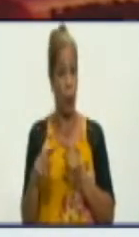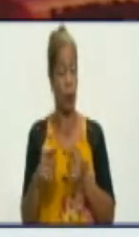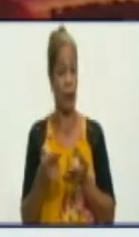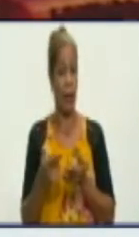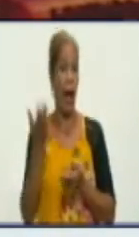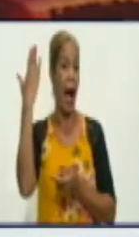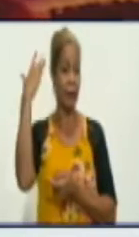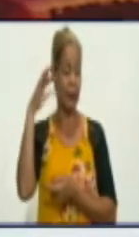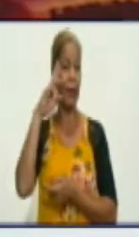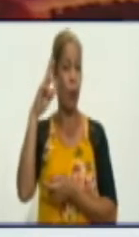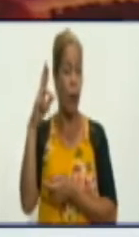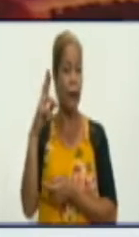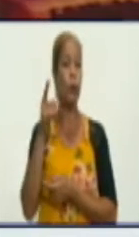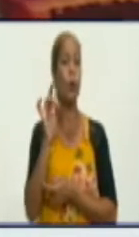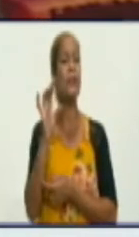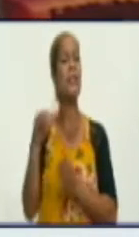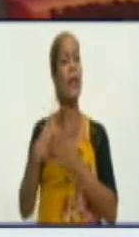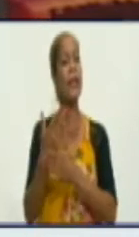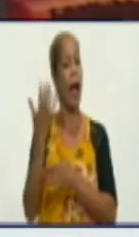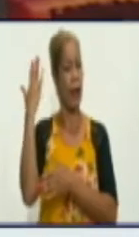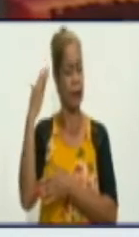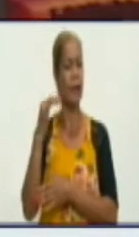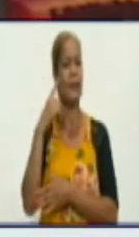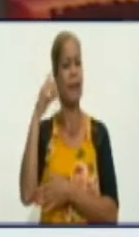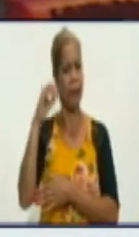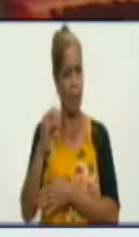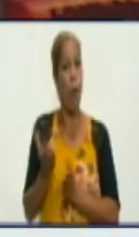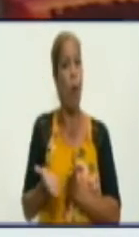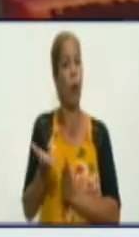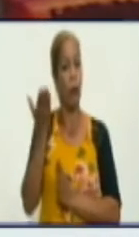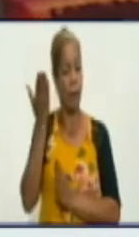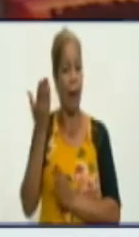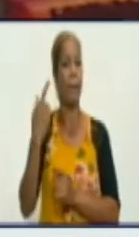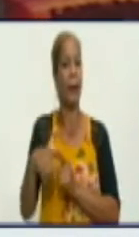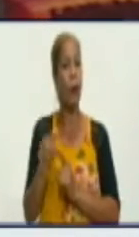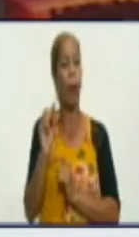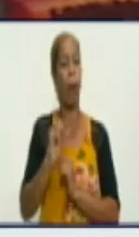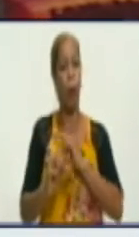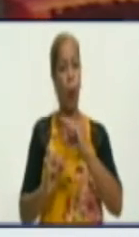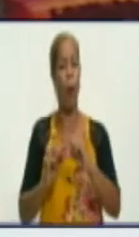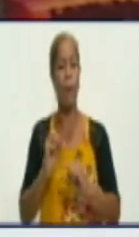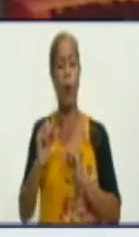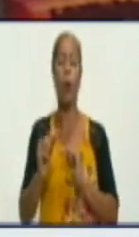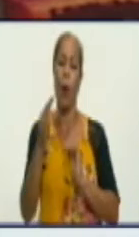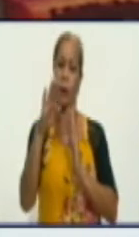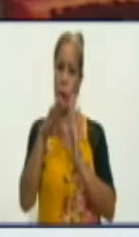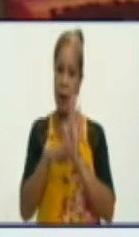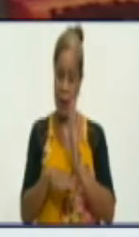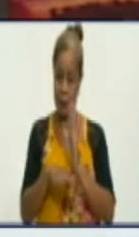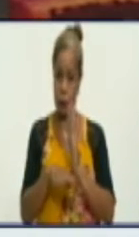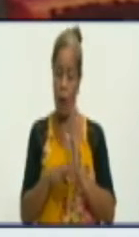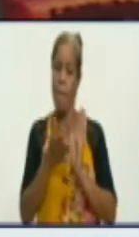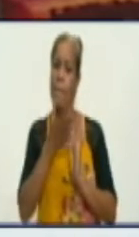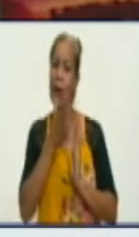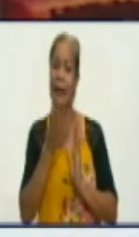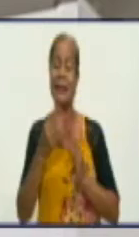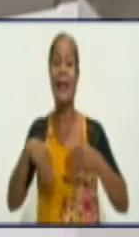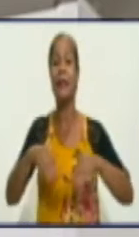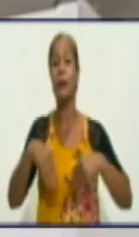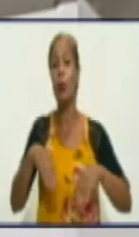días aproximadamente. ¿Significa esto que la situación epidemiológica de la provincia deje de ser